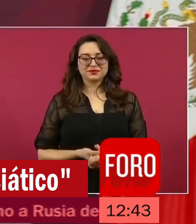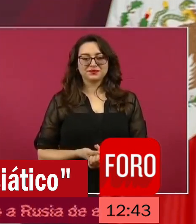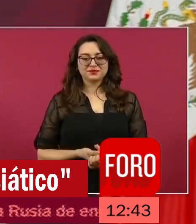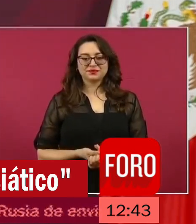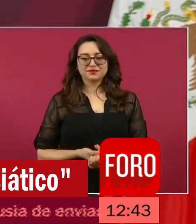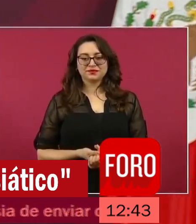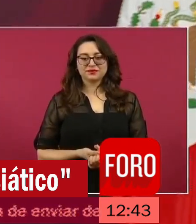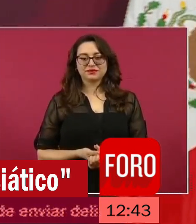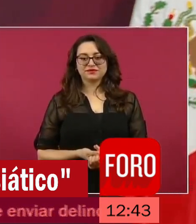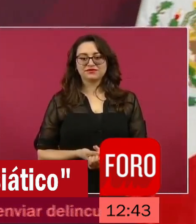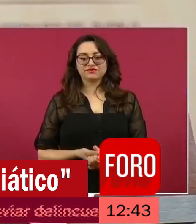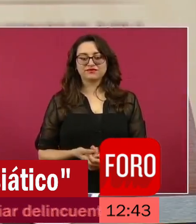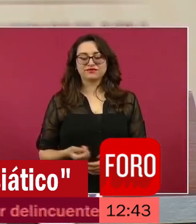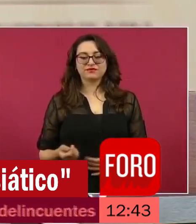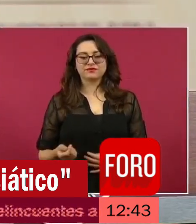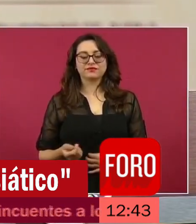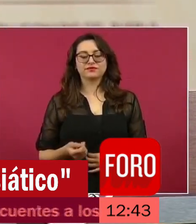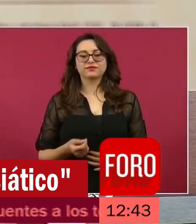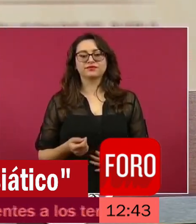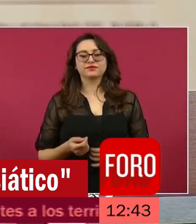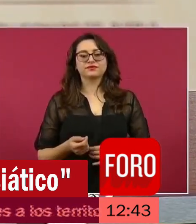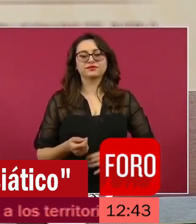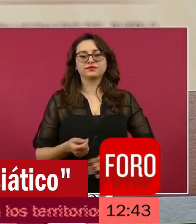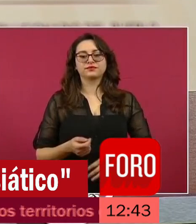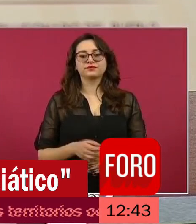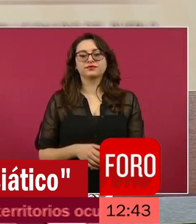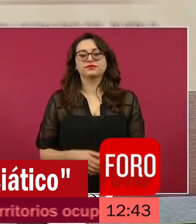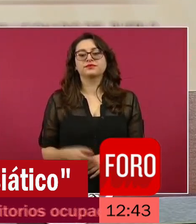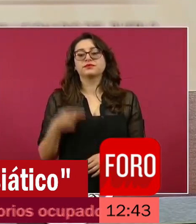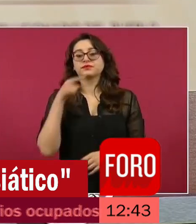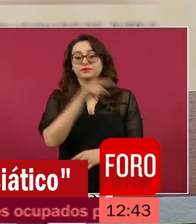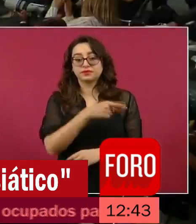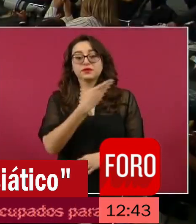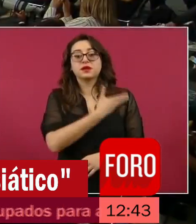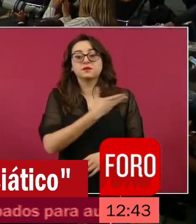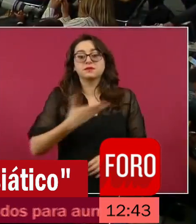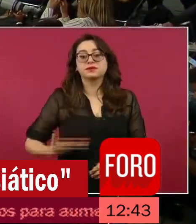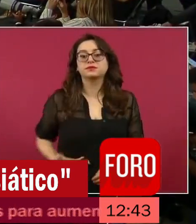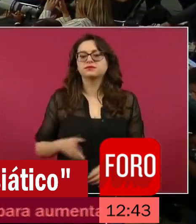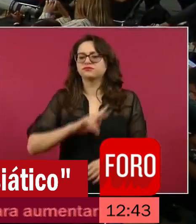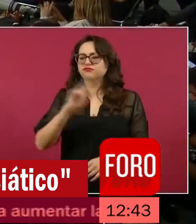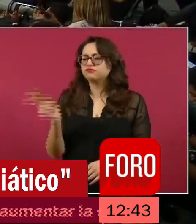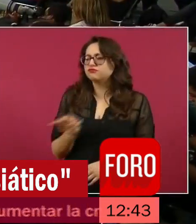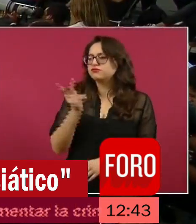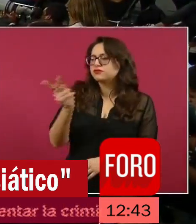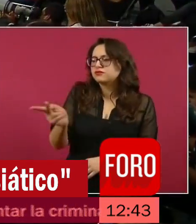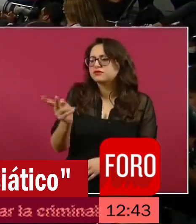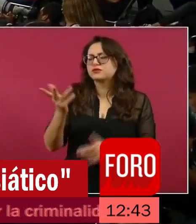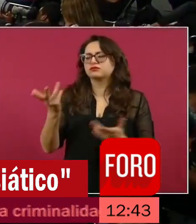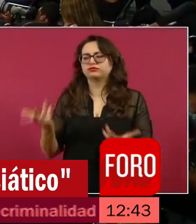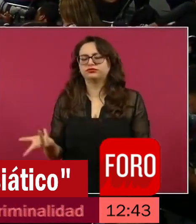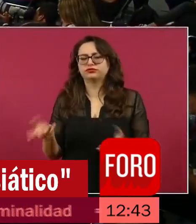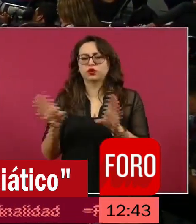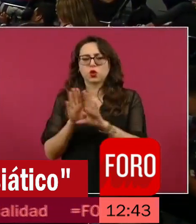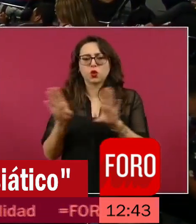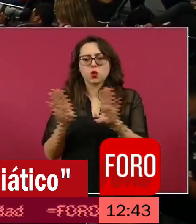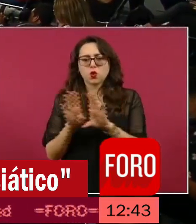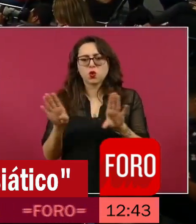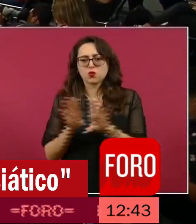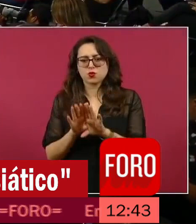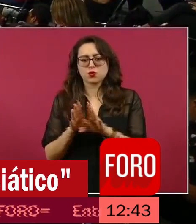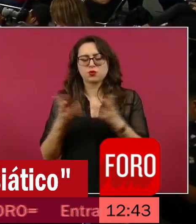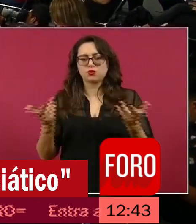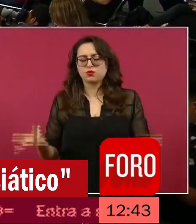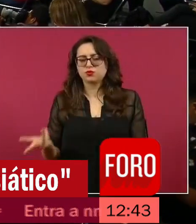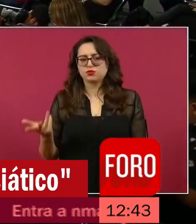nacional. El presidente dijo que el gobierno mexicano rechazó la solicitud debido a que suponía una violación a la soberanía del país. Sin embargo, se acordó